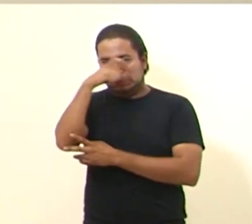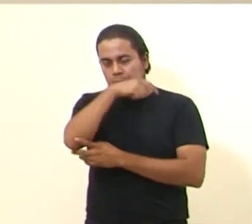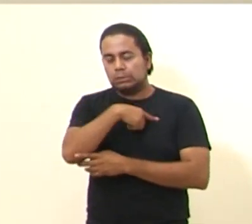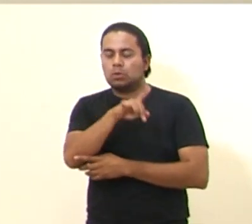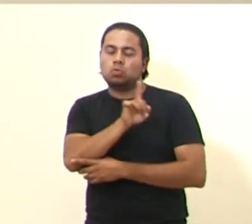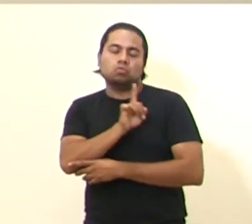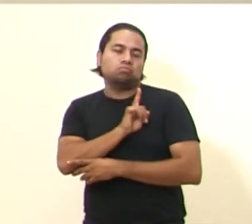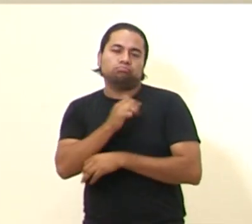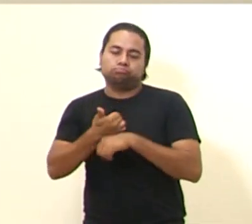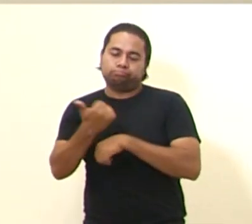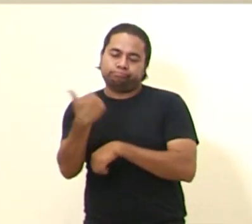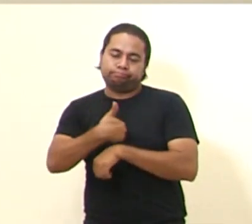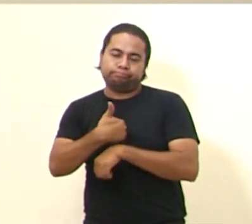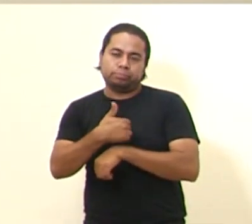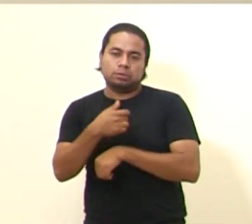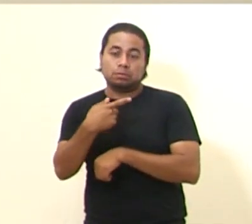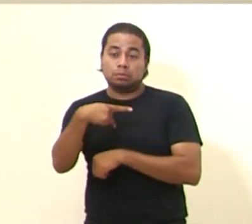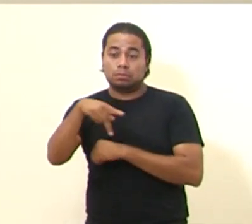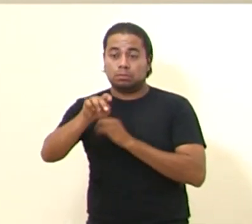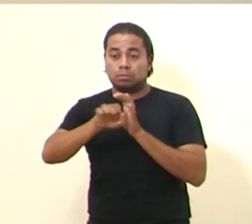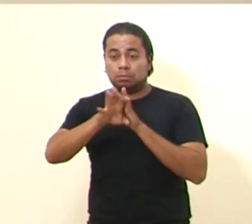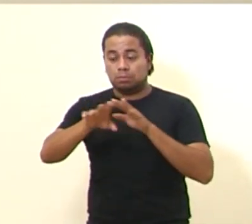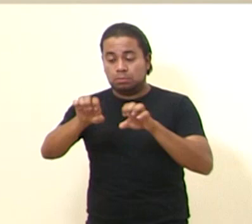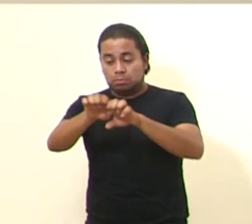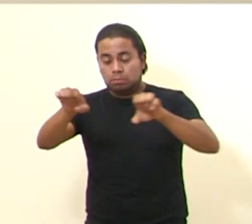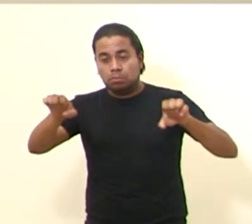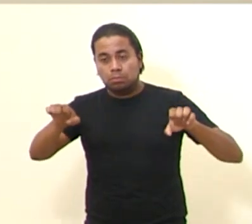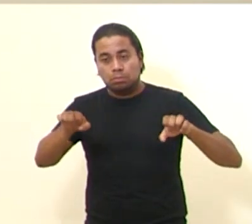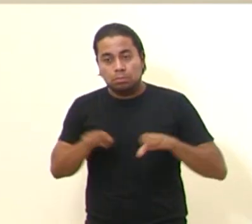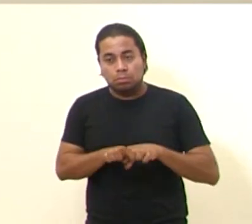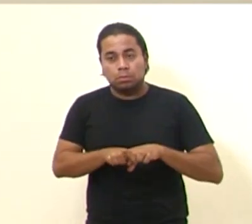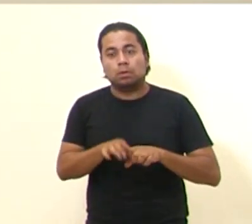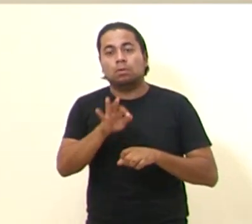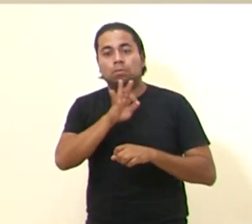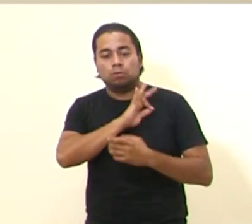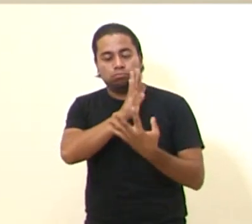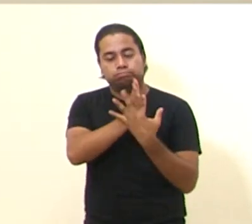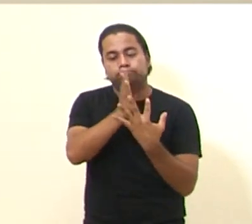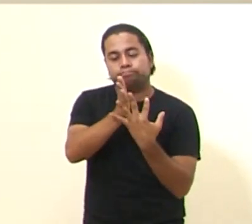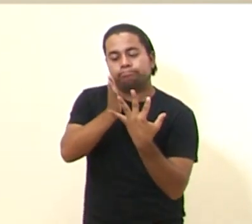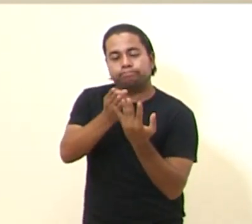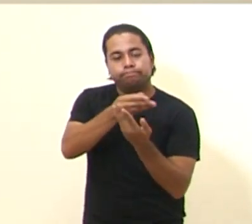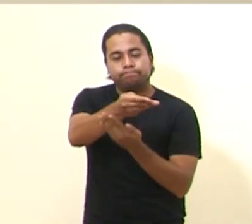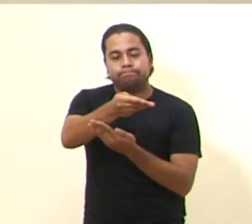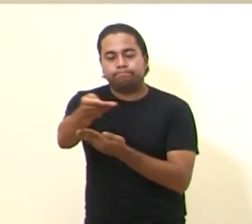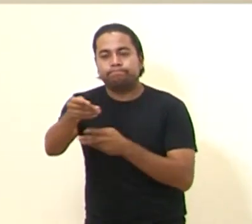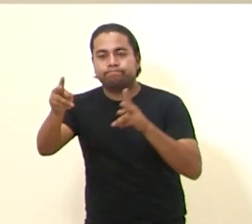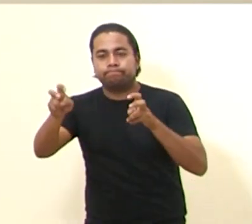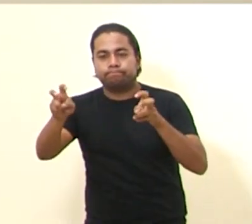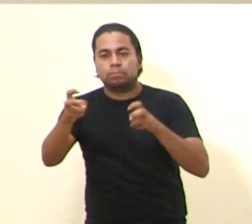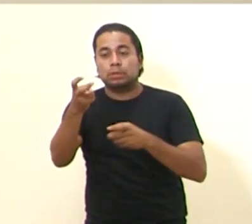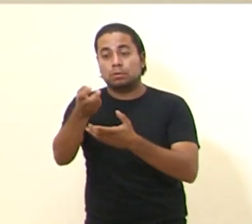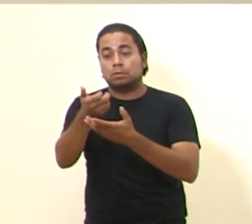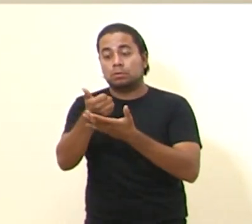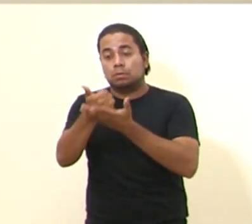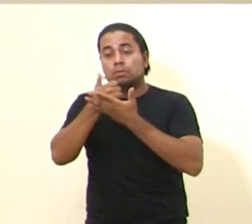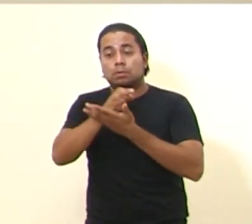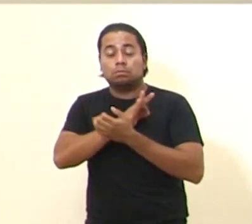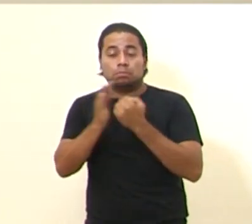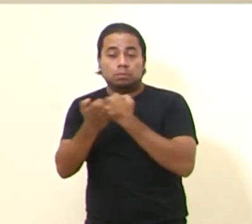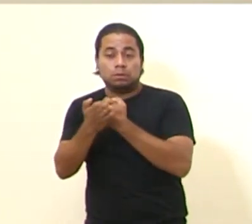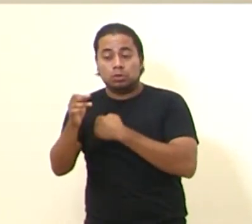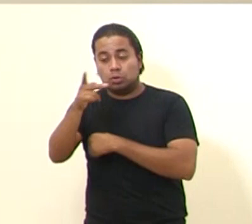sola, pero si ustedes están en equipo, se pueden repartir los temas. Y eso es de mucha ayuda porque